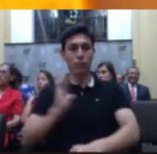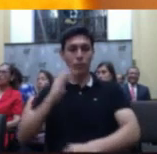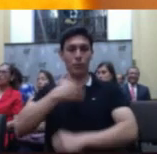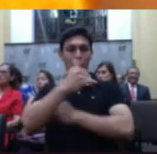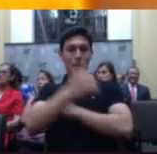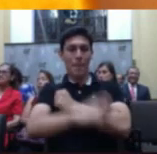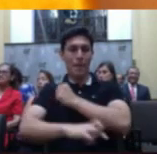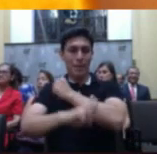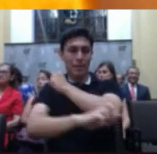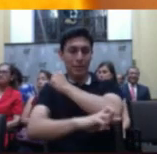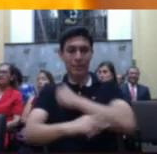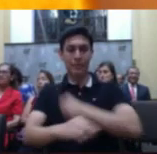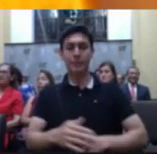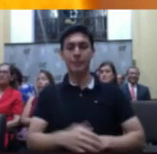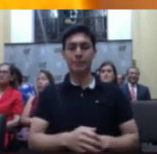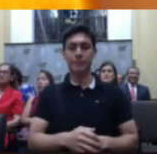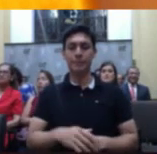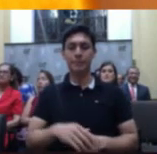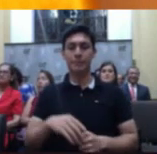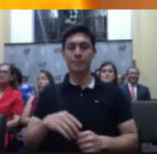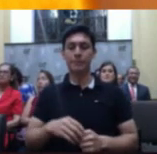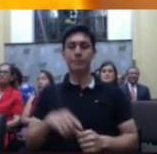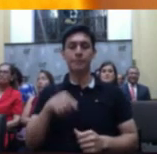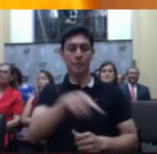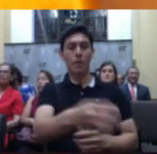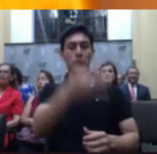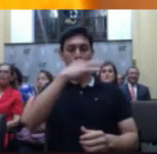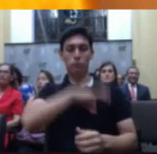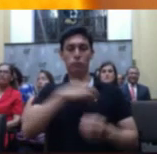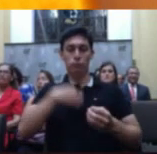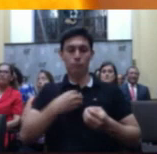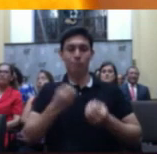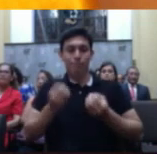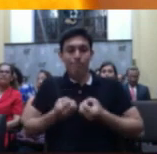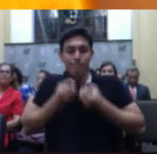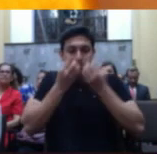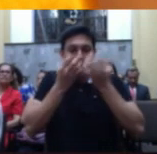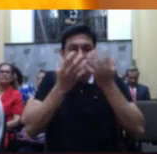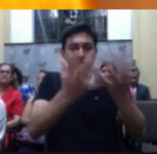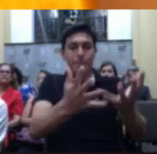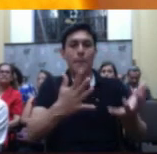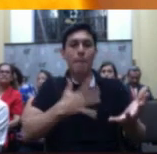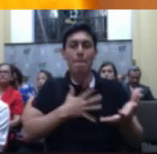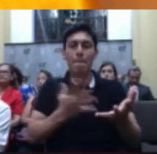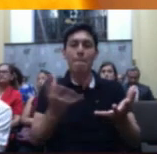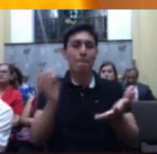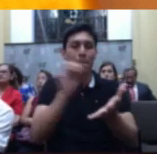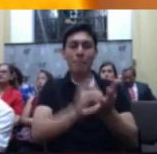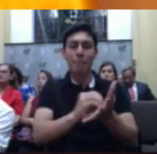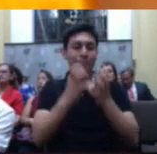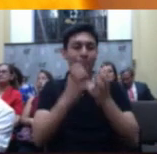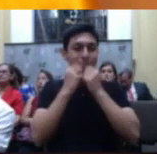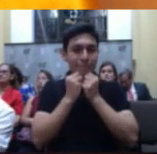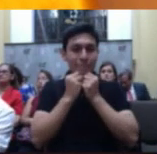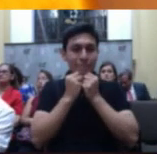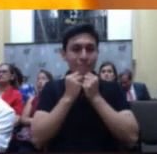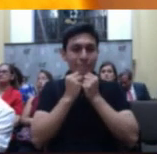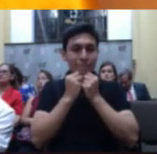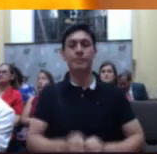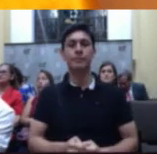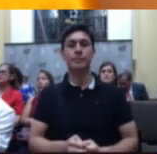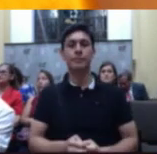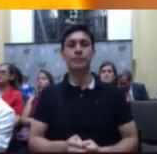Atentamente, Jorge Irribarren Lazo. Aprovecha esta oportunidad para expresarle los sentimientos de su más especial consideración y